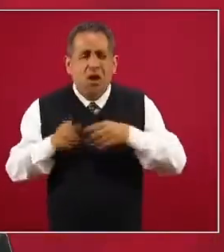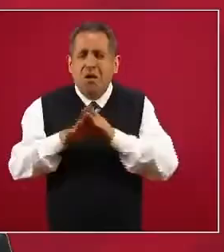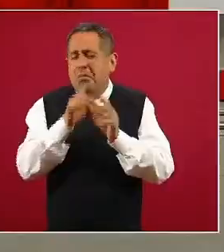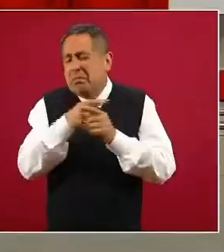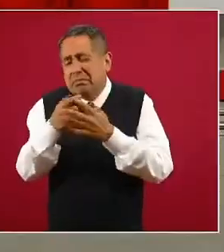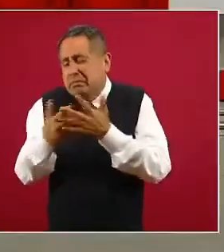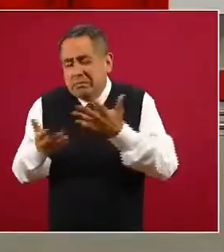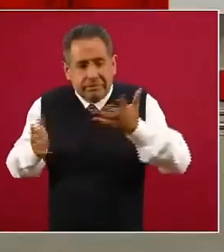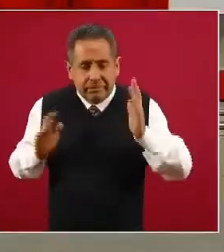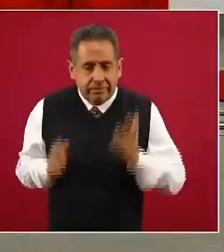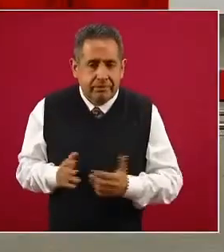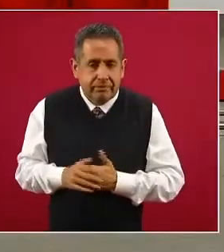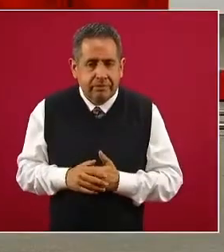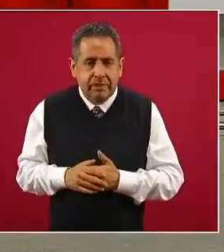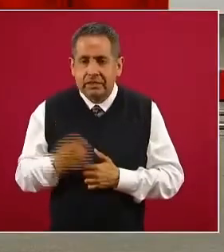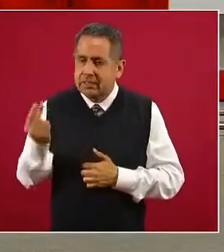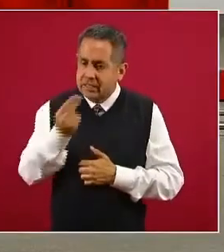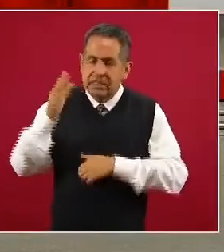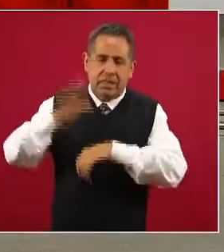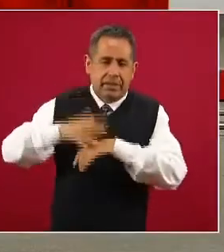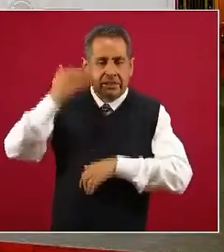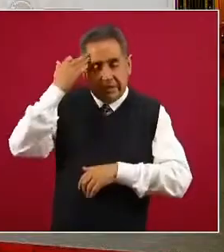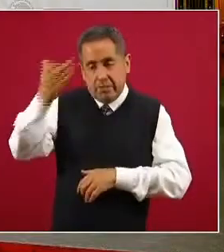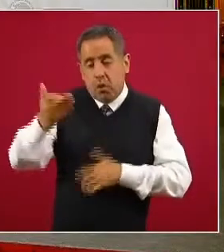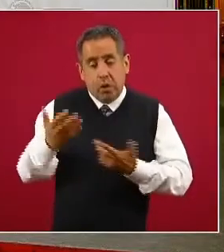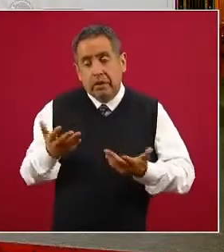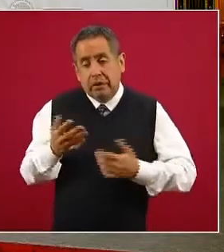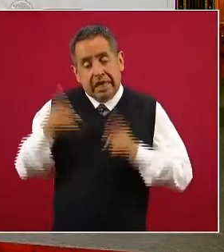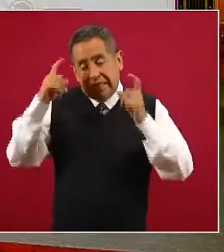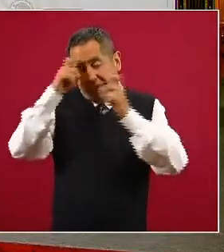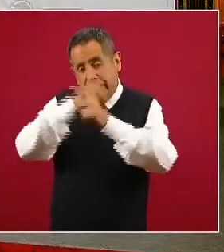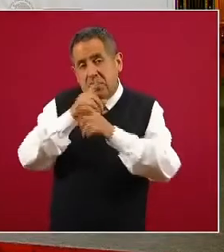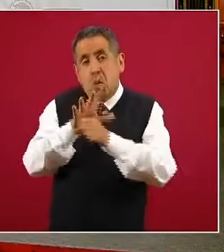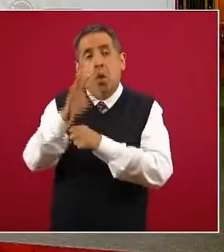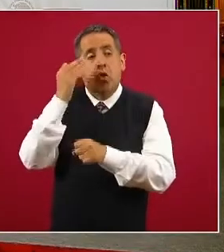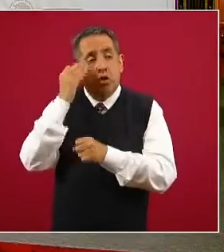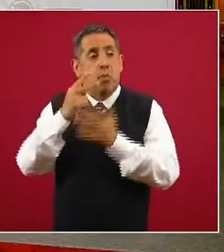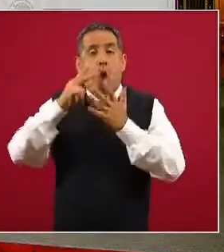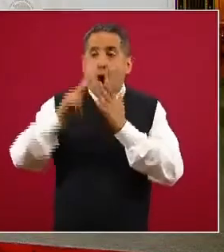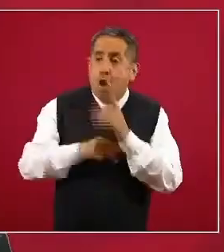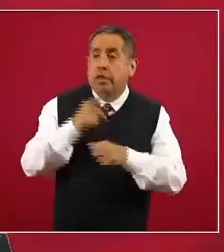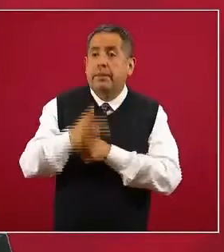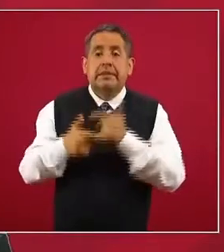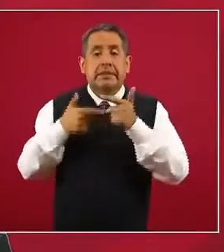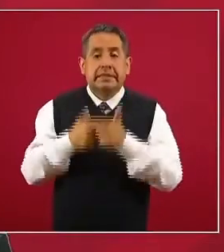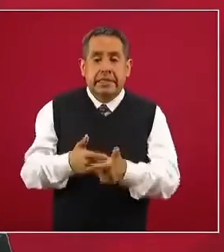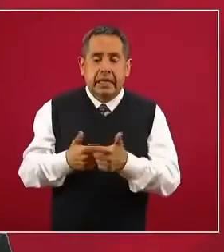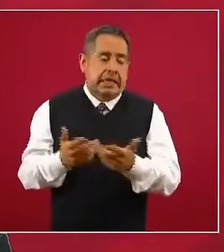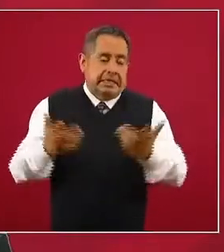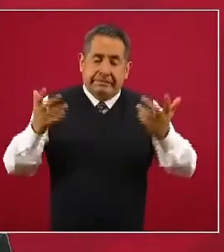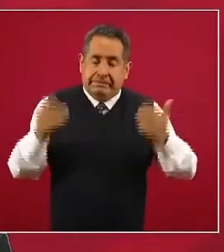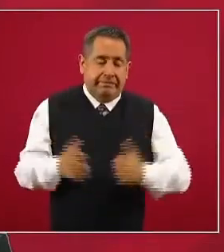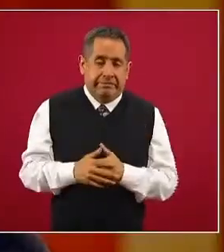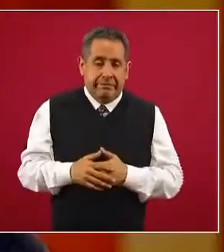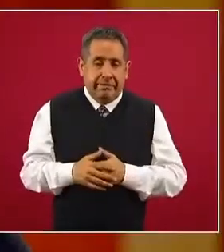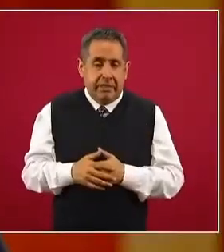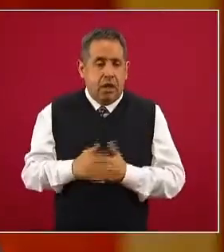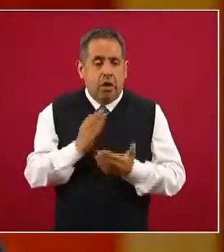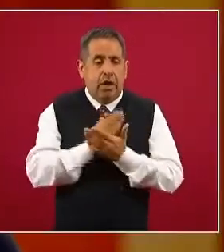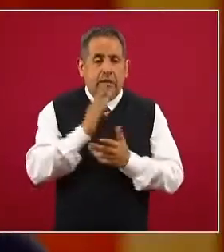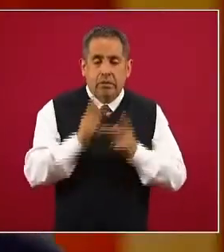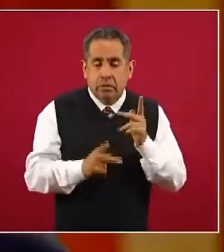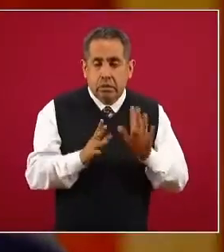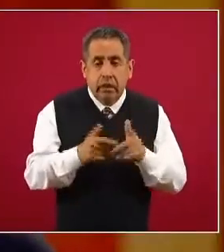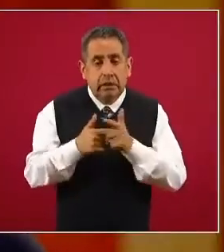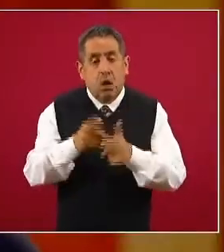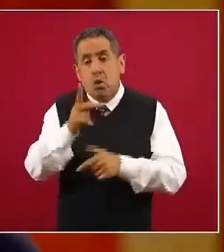etcétera, se requerirá más tiempo. Es difícil predecir anticipadamente cuánto puede durar la suspensión. Lo